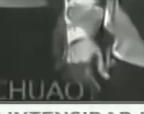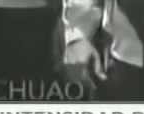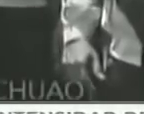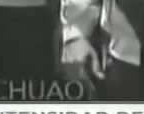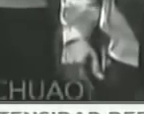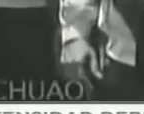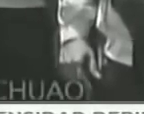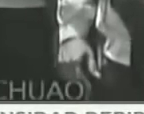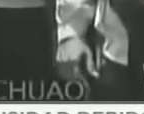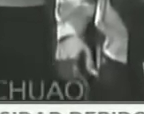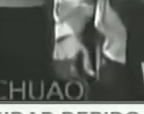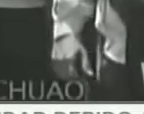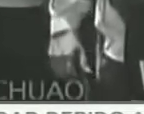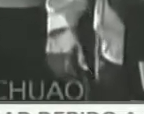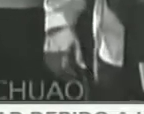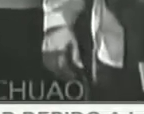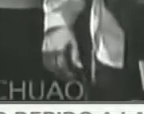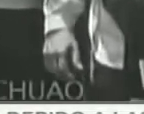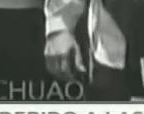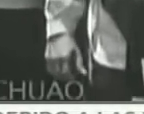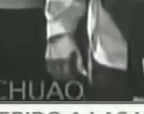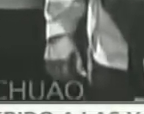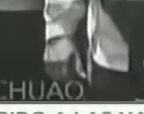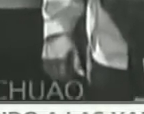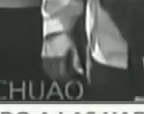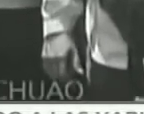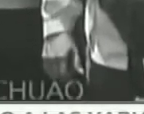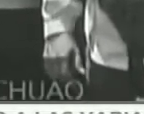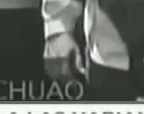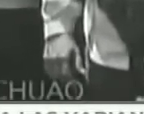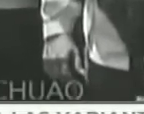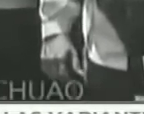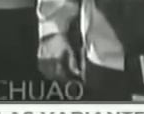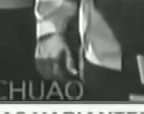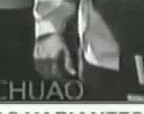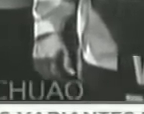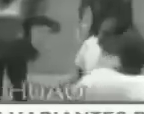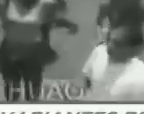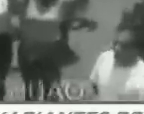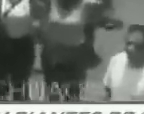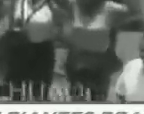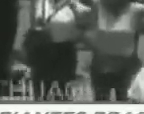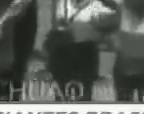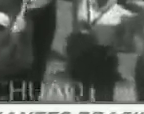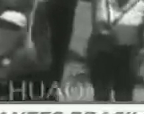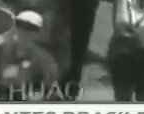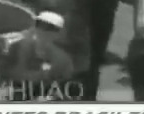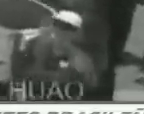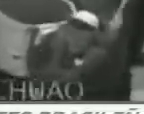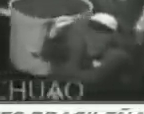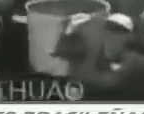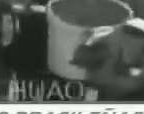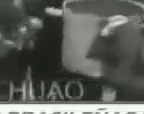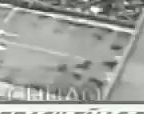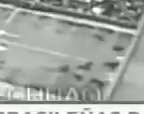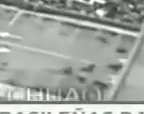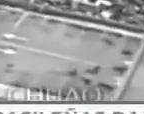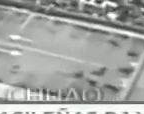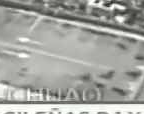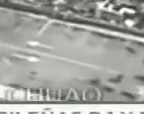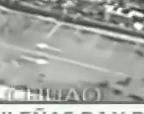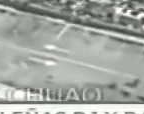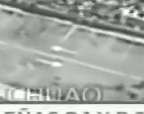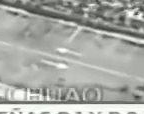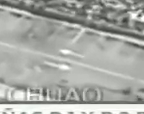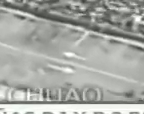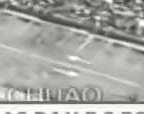fecha escogida. Un paro de la alta gerencia de la estatal petrolera PDVSA y una huelga sindical y patronal previas fueron